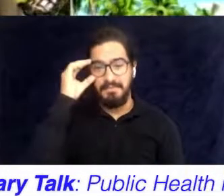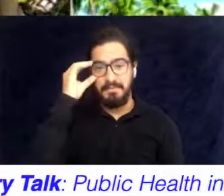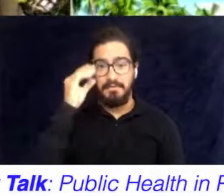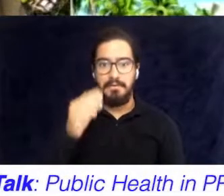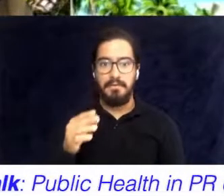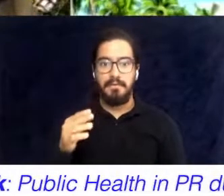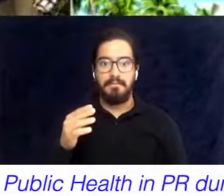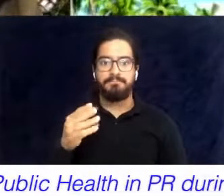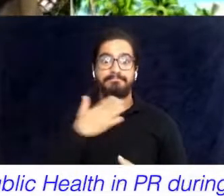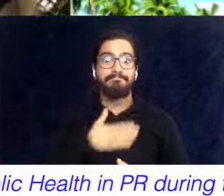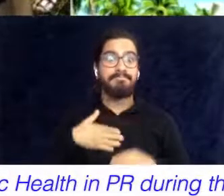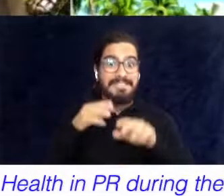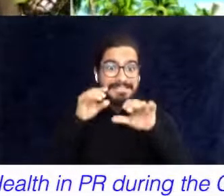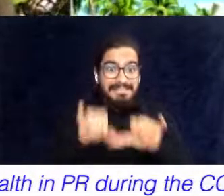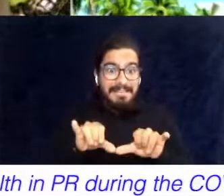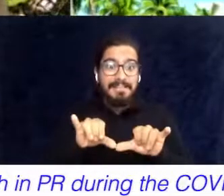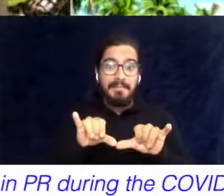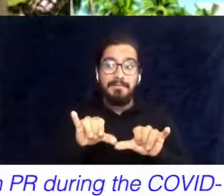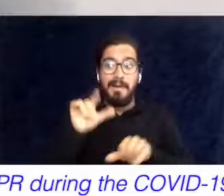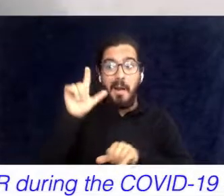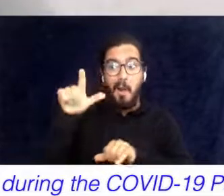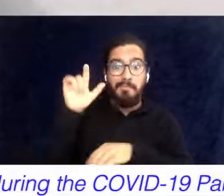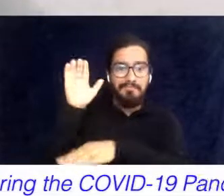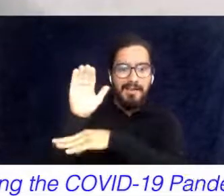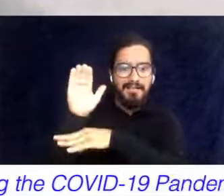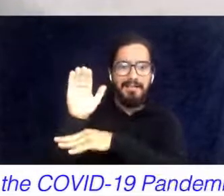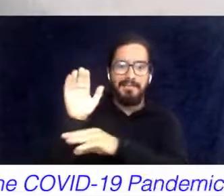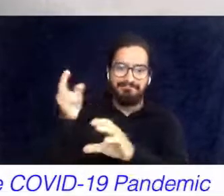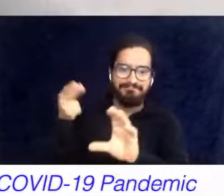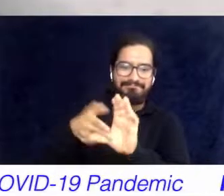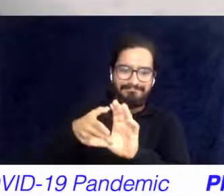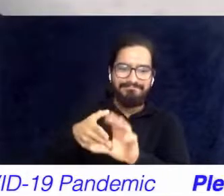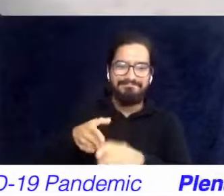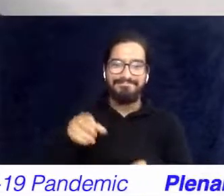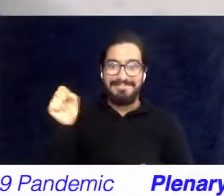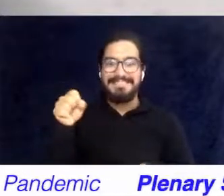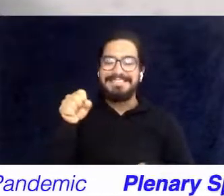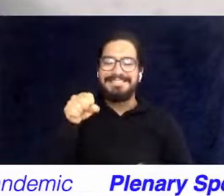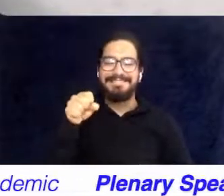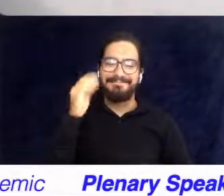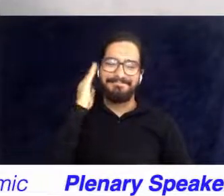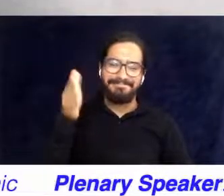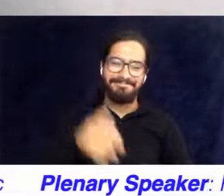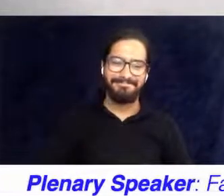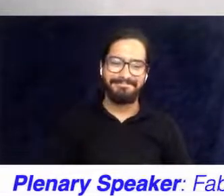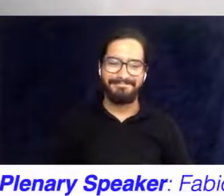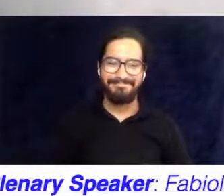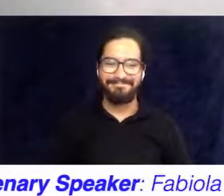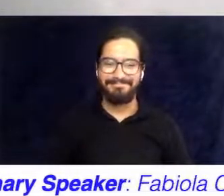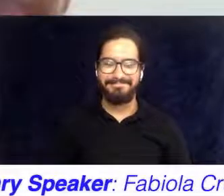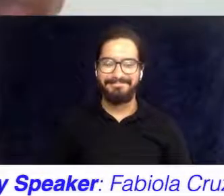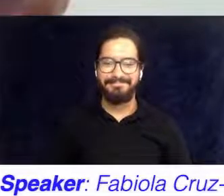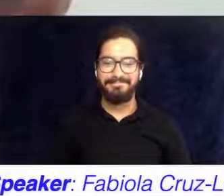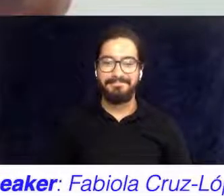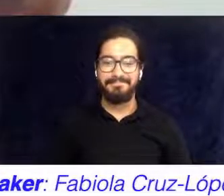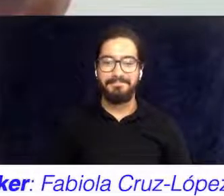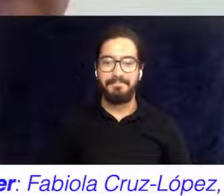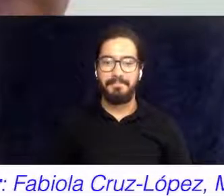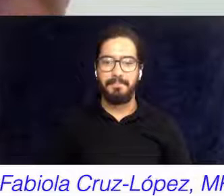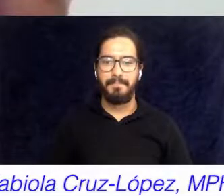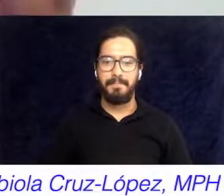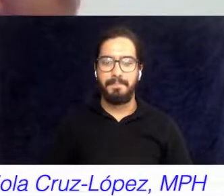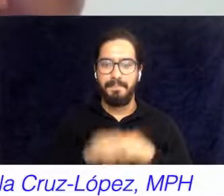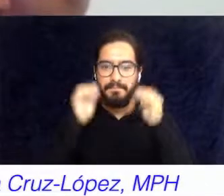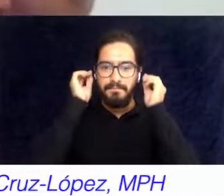nosotros para que participes del panel de la tarde, ¿está bien? Claro que sí, aquí estoy. Bueno, y ahora tenemos